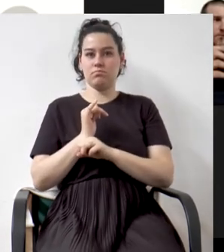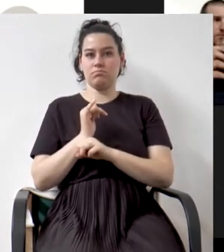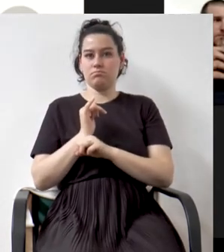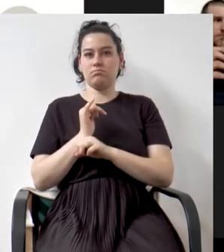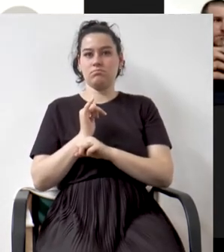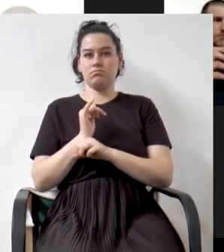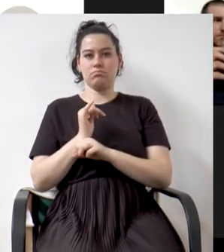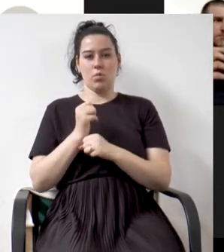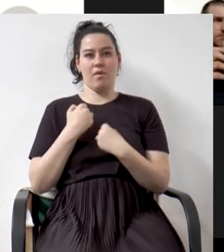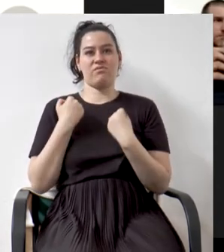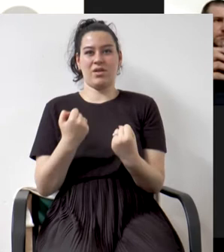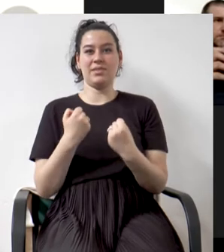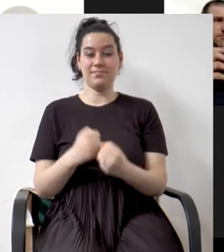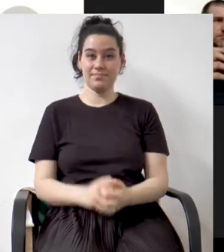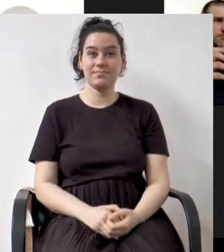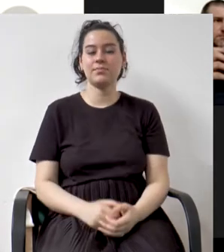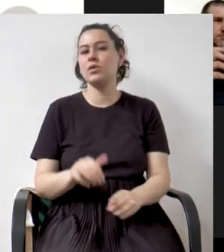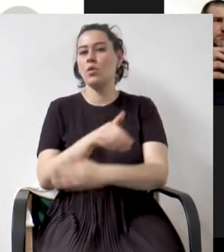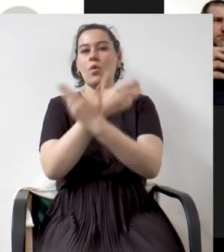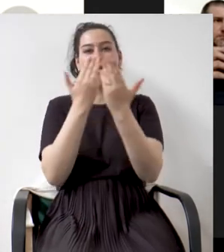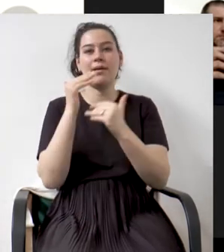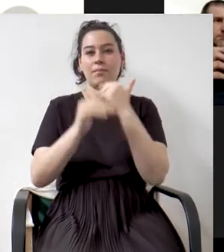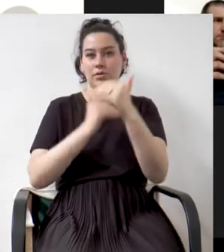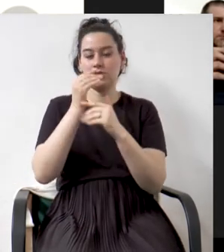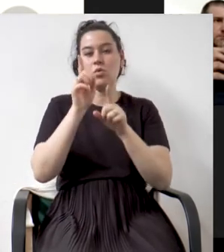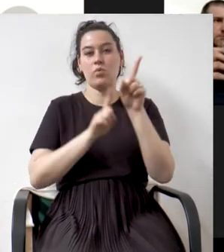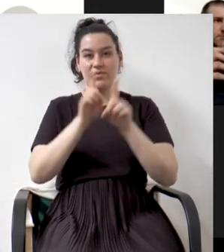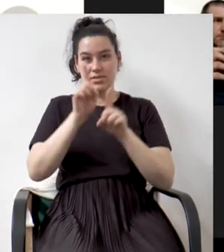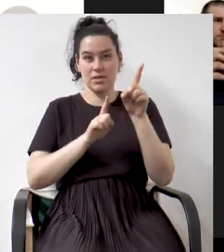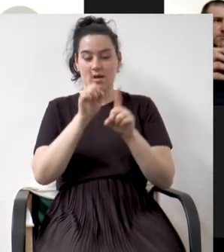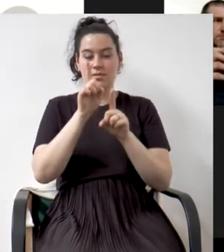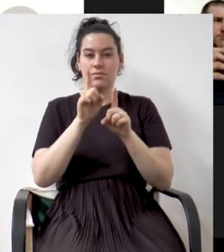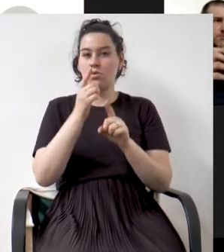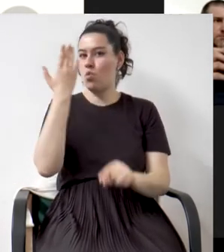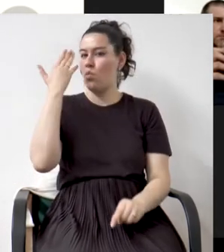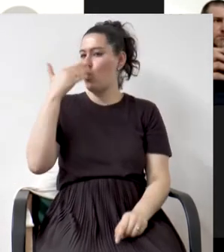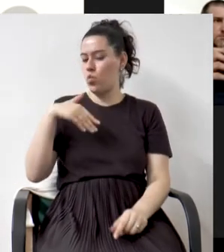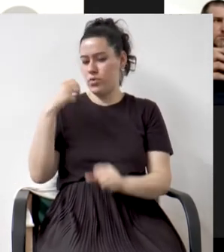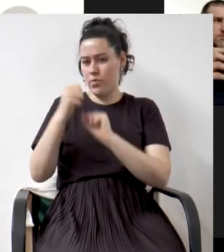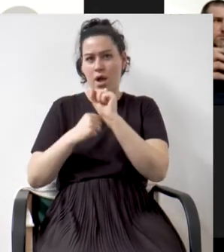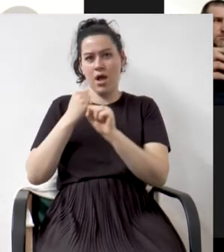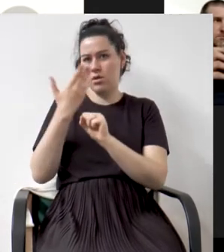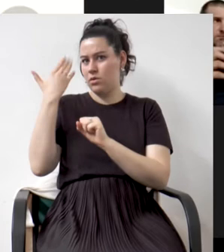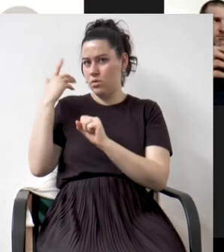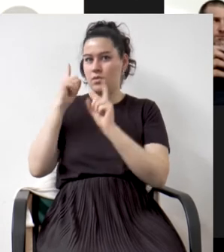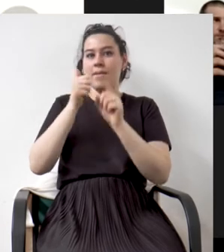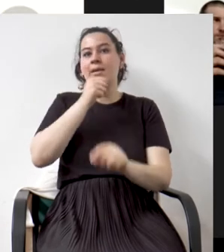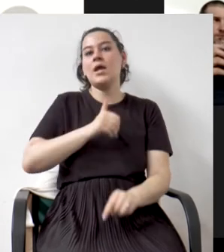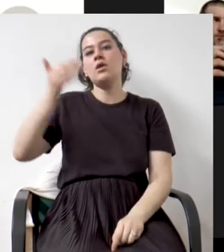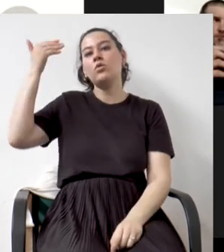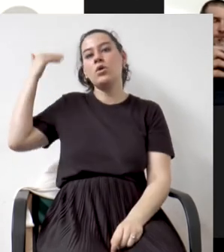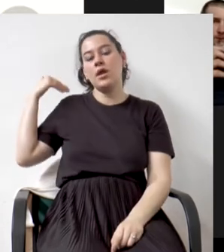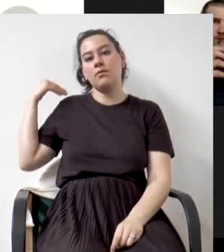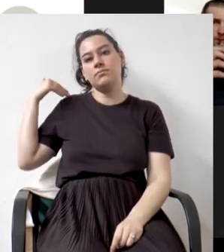a otros con mucho más potencial. Cualquier proceso de la universidad en los últimos años recientes, como en la historia,